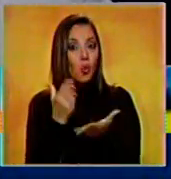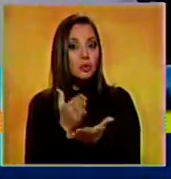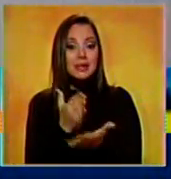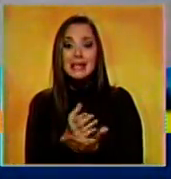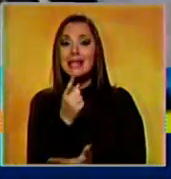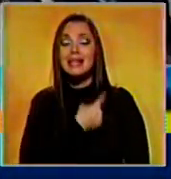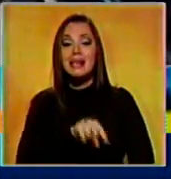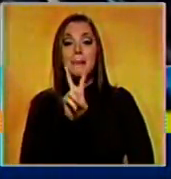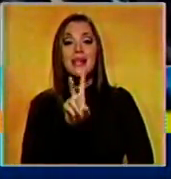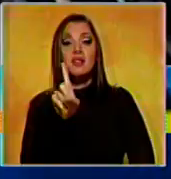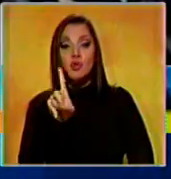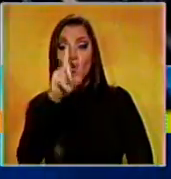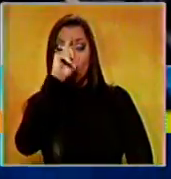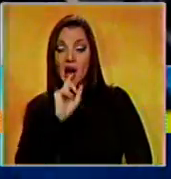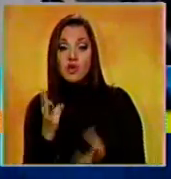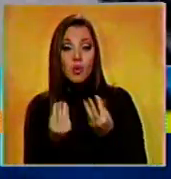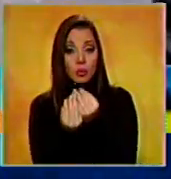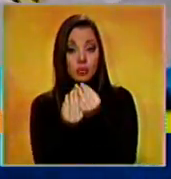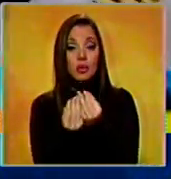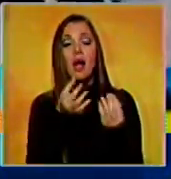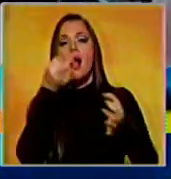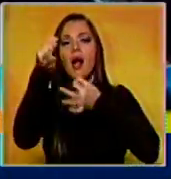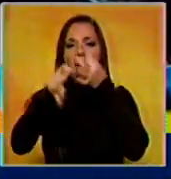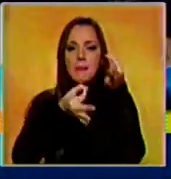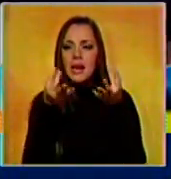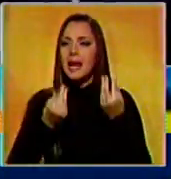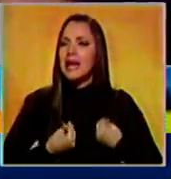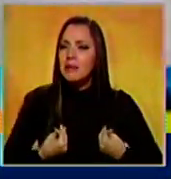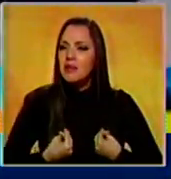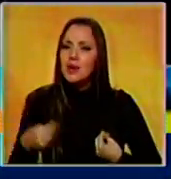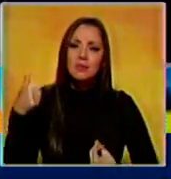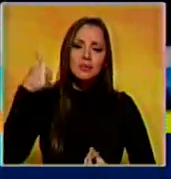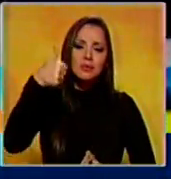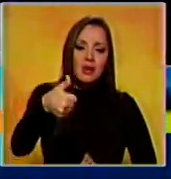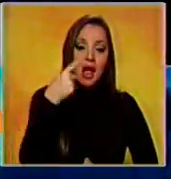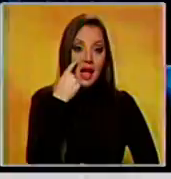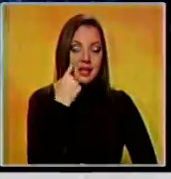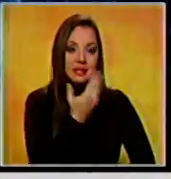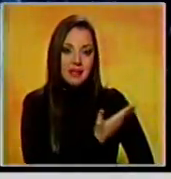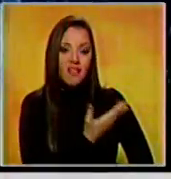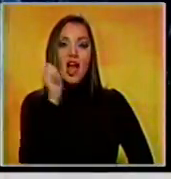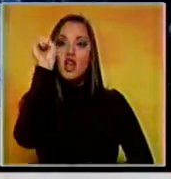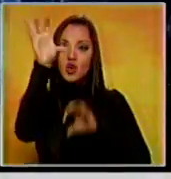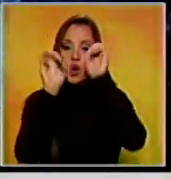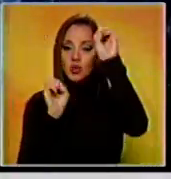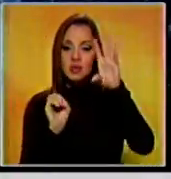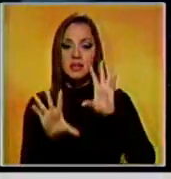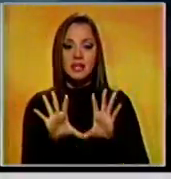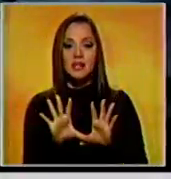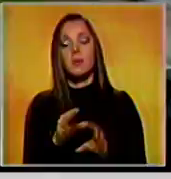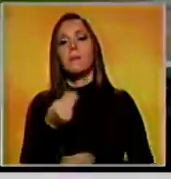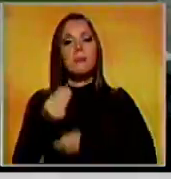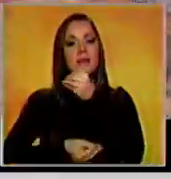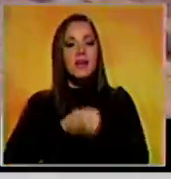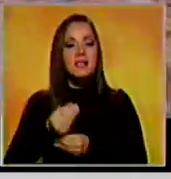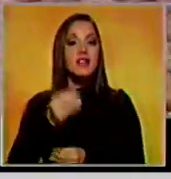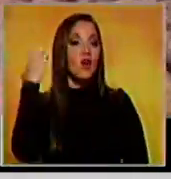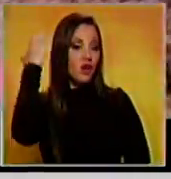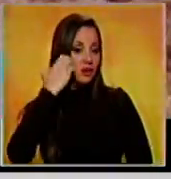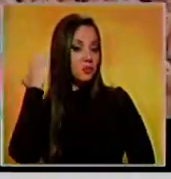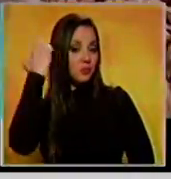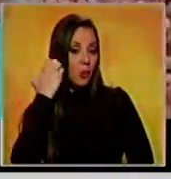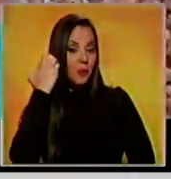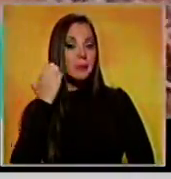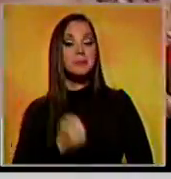Boys presentaron un tráiler en el que se puede apreciar imágenes de los conciertos de su tour que realizaron por Europa.